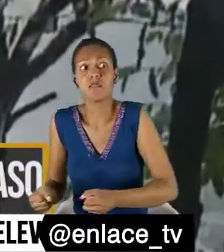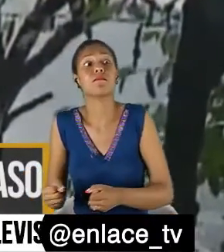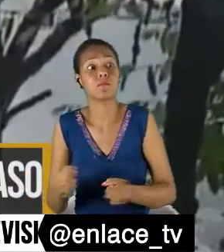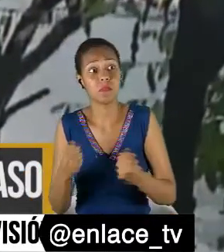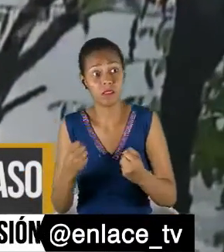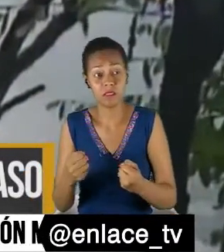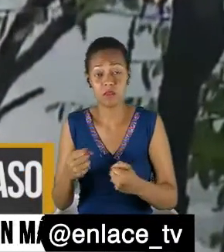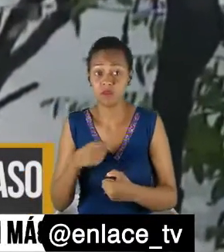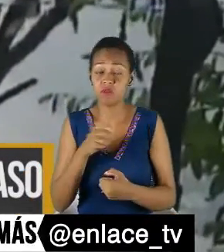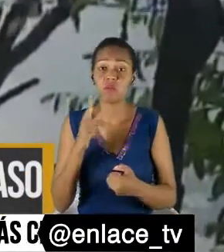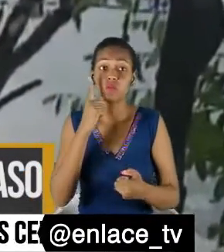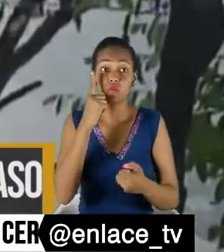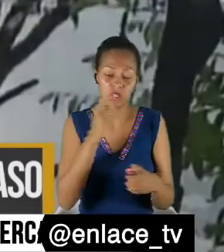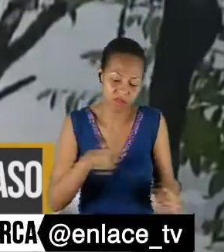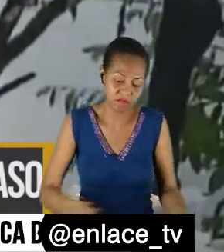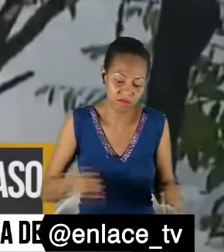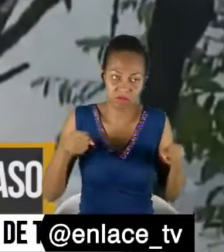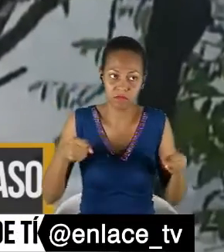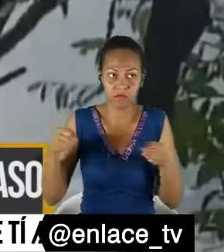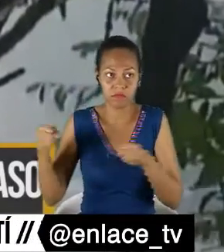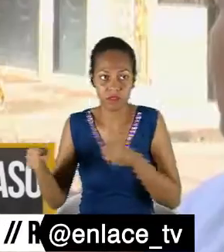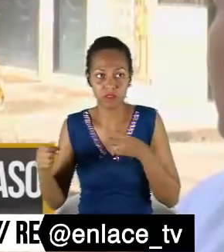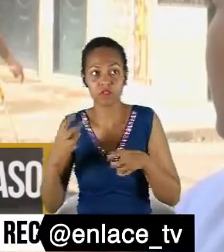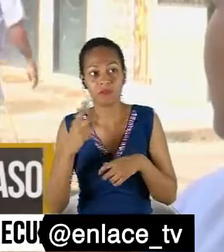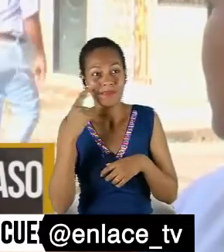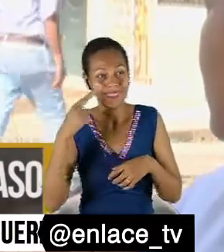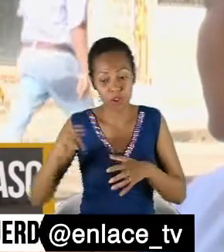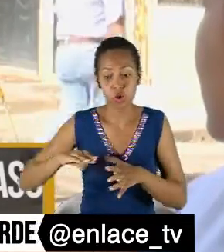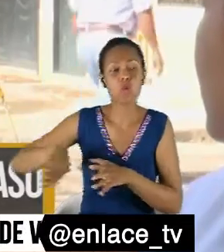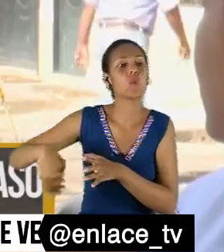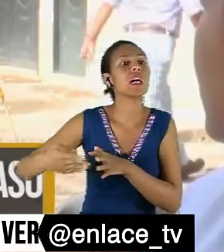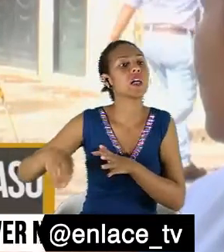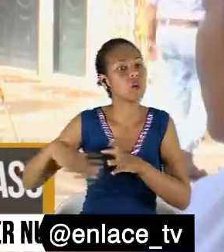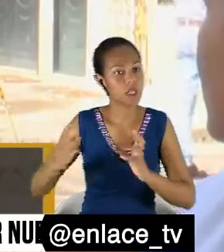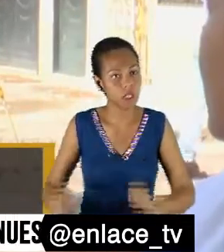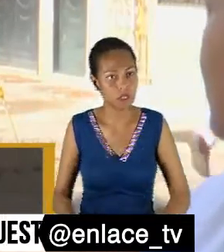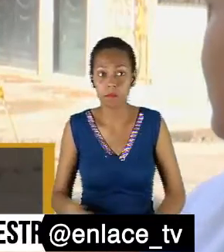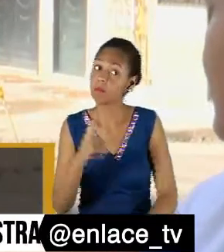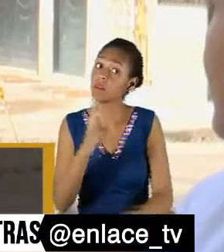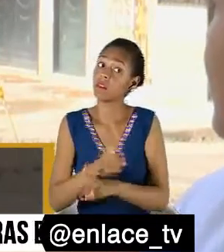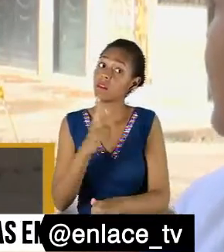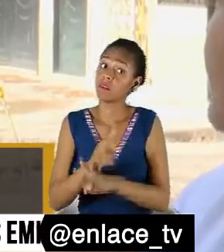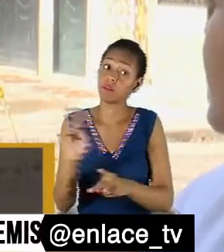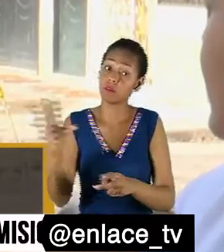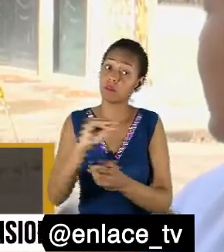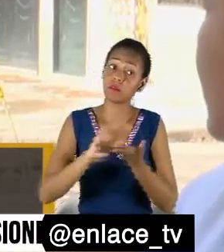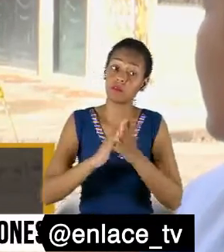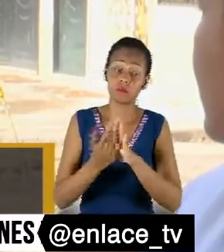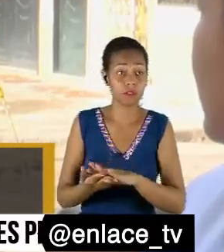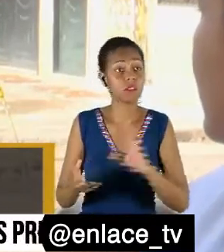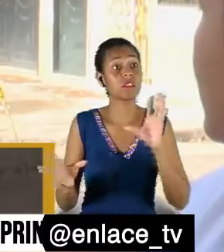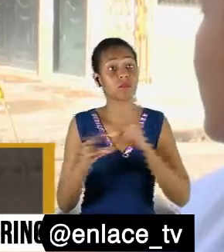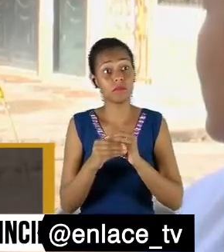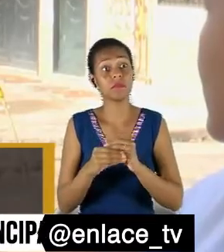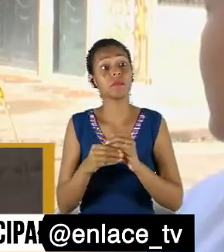¿sí? Primero se llevan uno y después se llevan dejando el hueco, como ustedes lo están viendo, que es un peligro para la comunidad y para los vehículos, ¿sí?